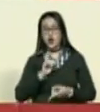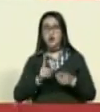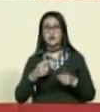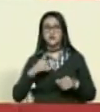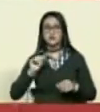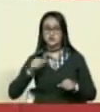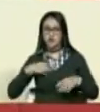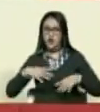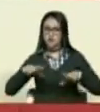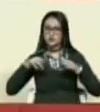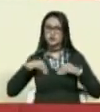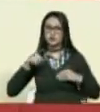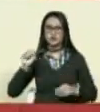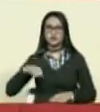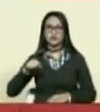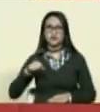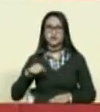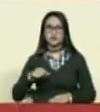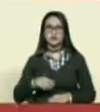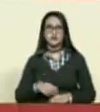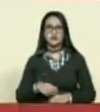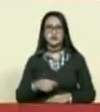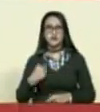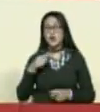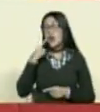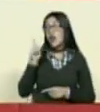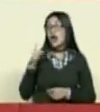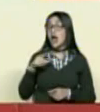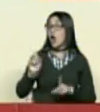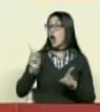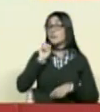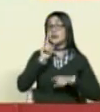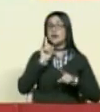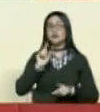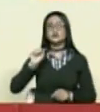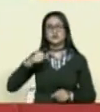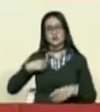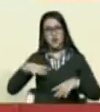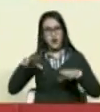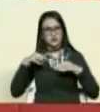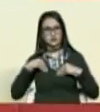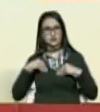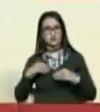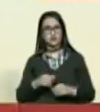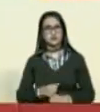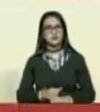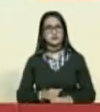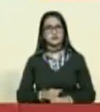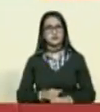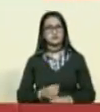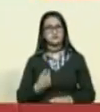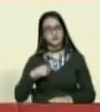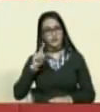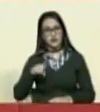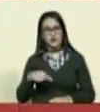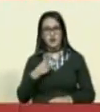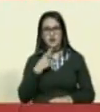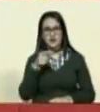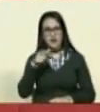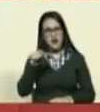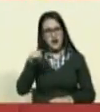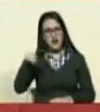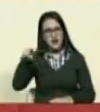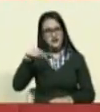asumo, porque aquí no estamos para estar viendo por otro lado negando la realidad. Yo los asumo. Pero también le decía a él, ese pueblo